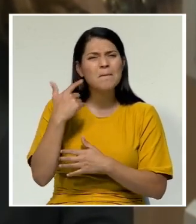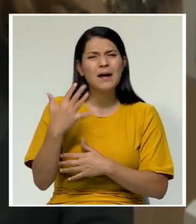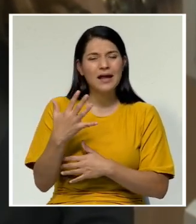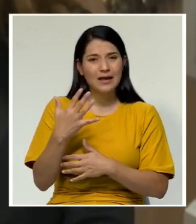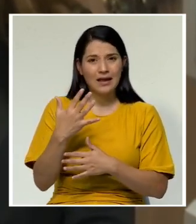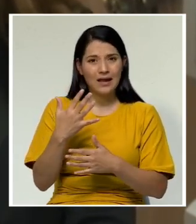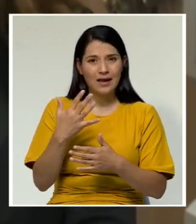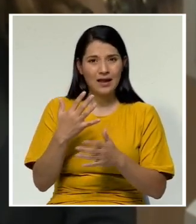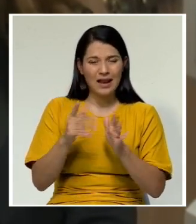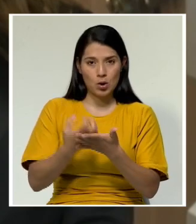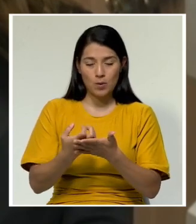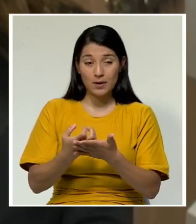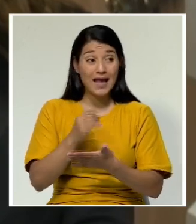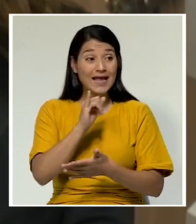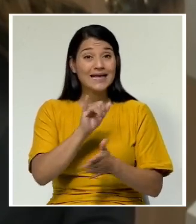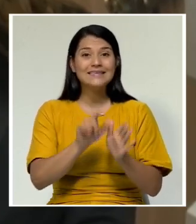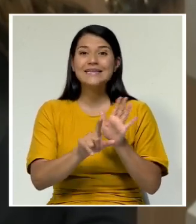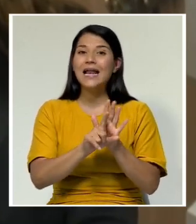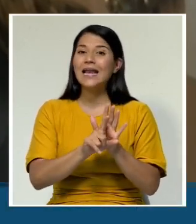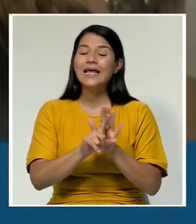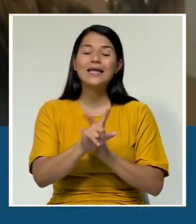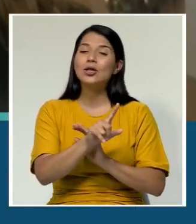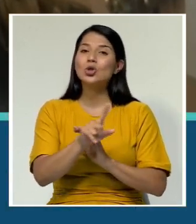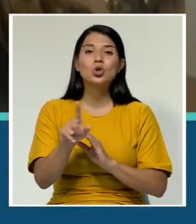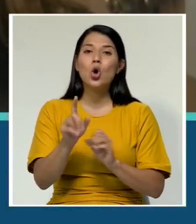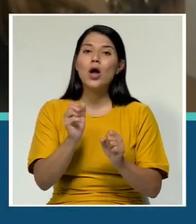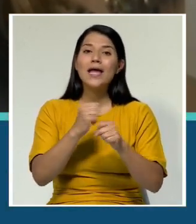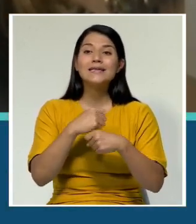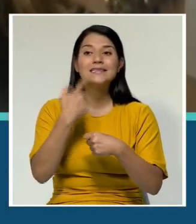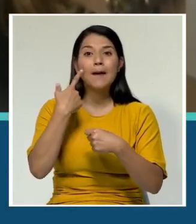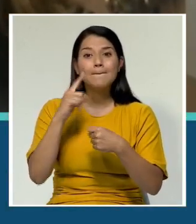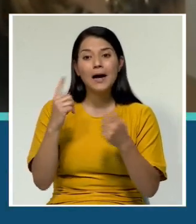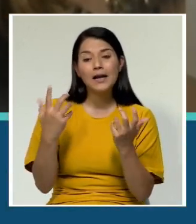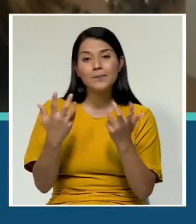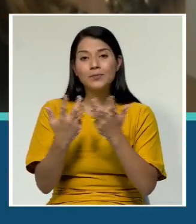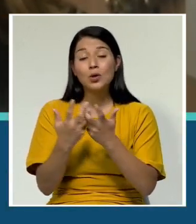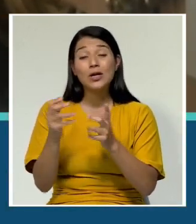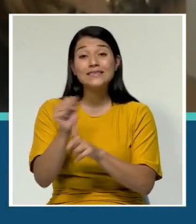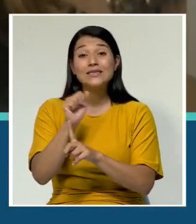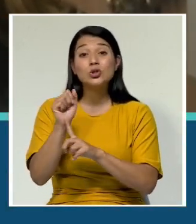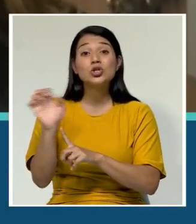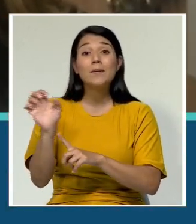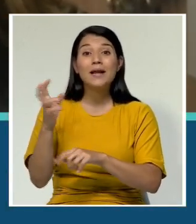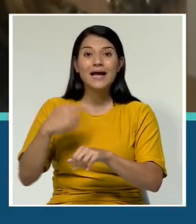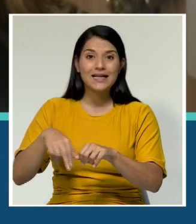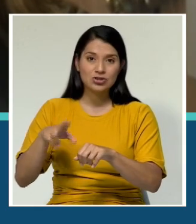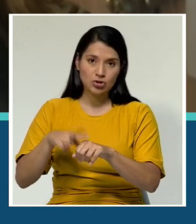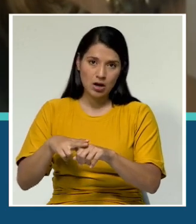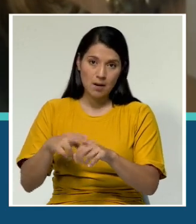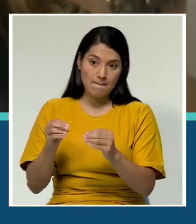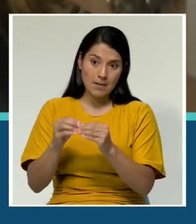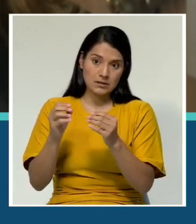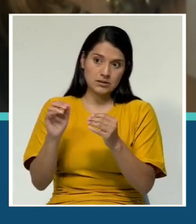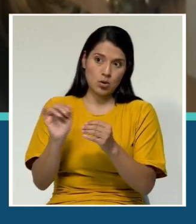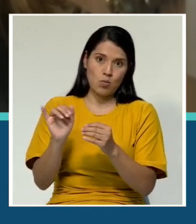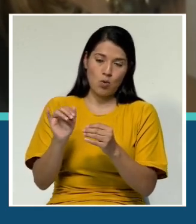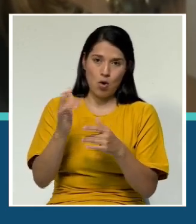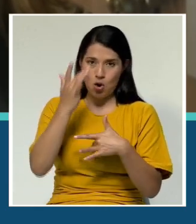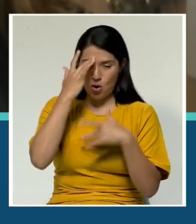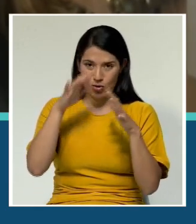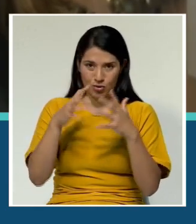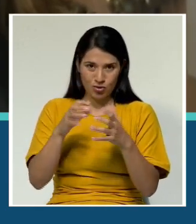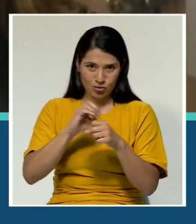regla. El lunes, en la conferencia de prensa posterior a la presentación de su último informe presidencial, el actual mandatario, Carlos